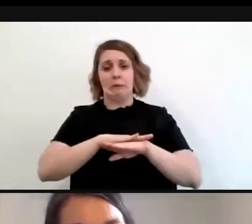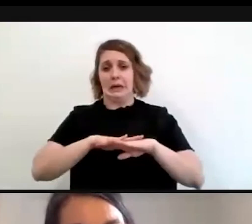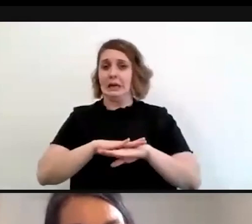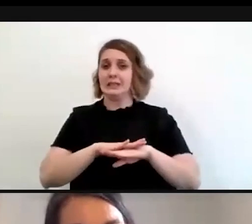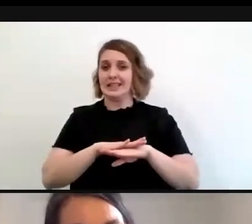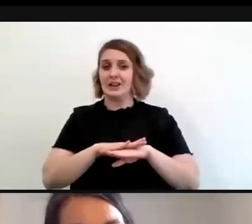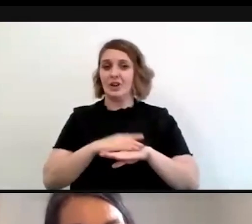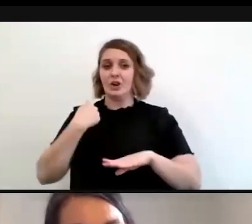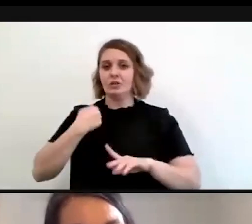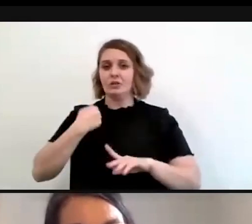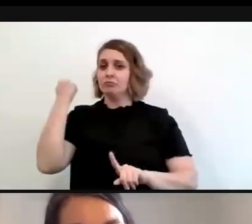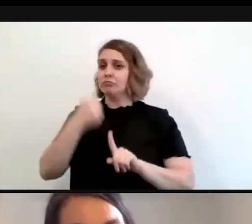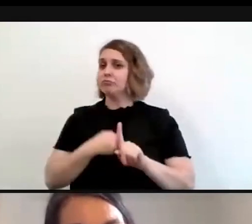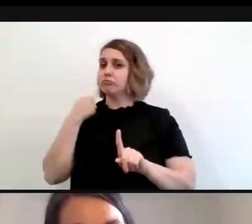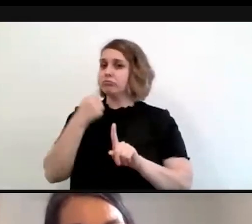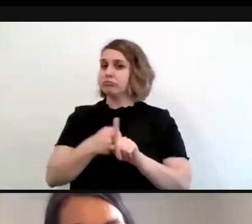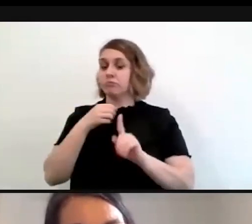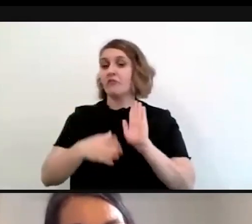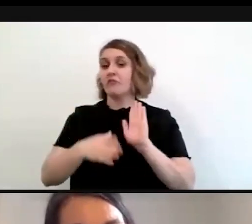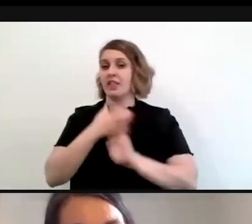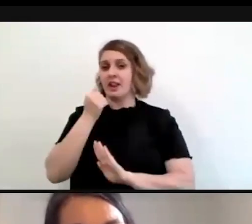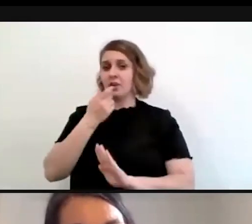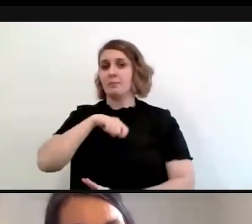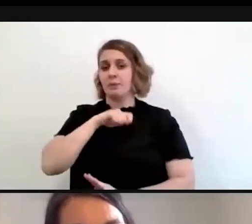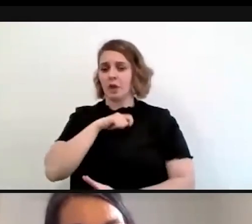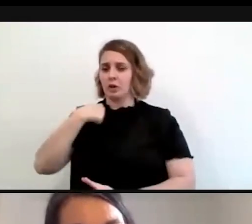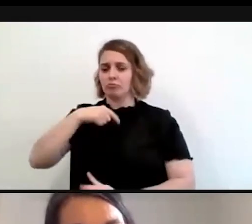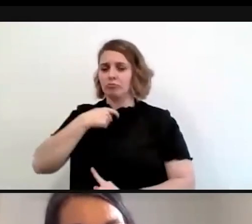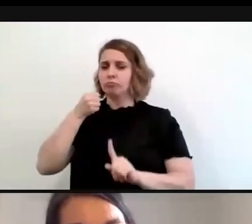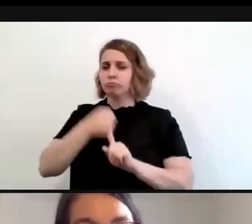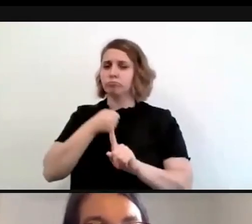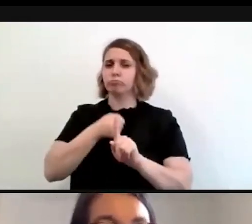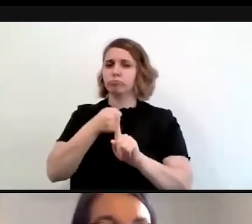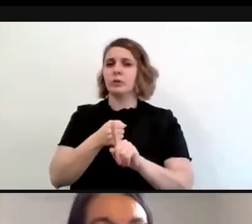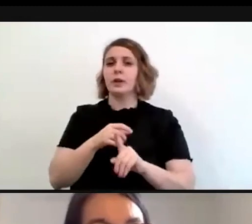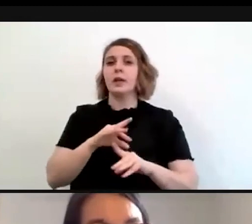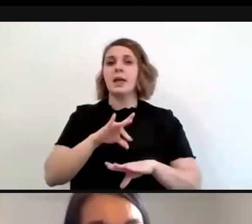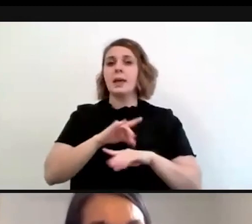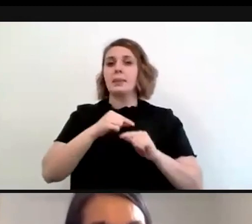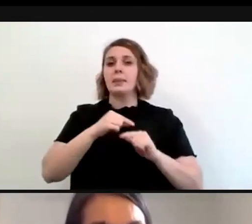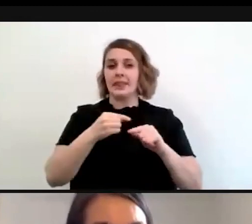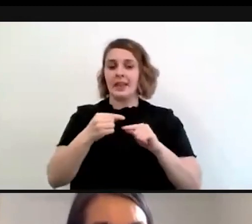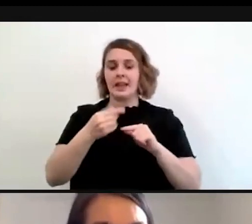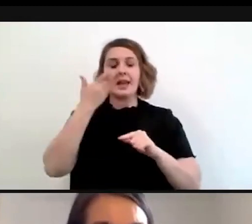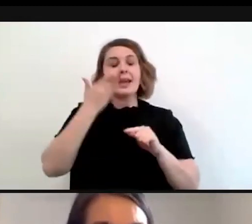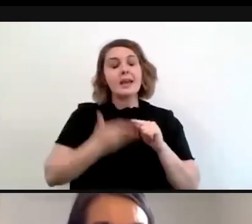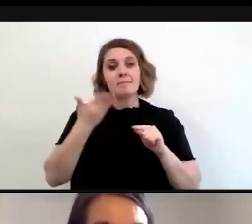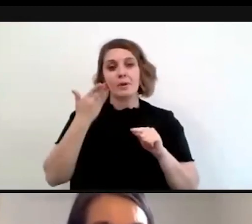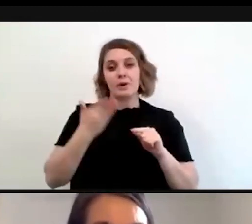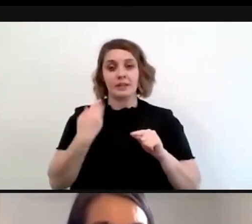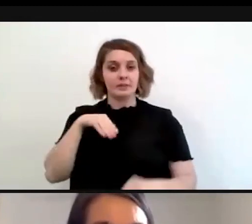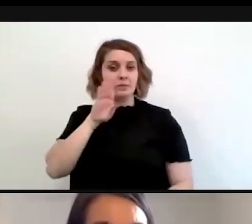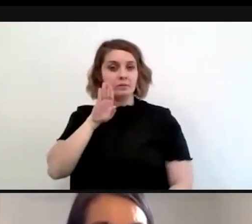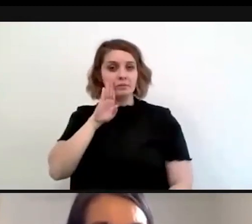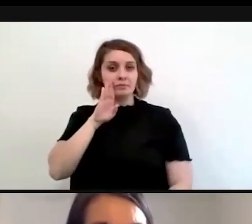que estamos luchando desde la Federación Española. Yo creo que en la telemedicina es importantísimo, como he dicho, que